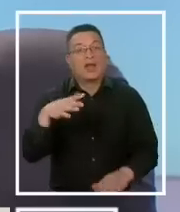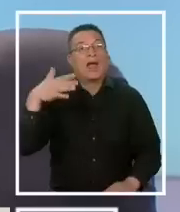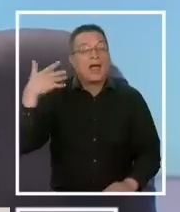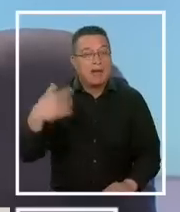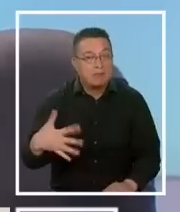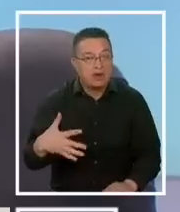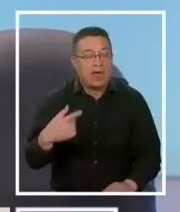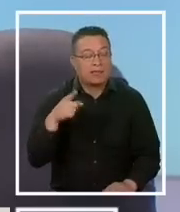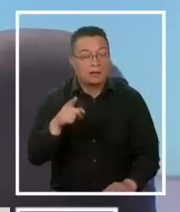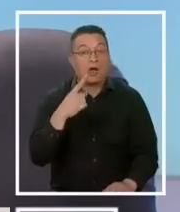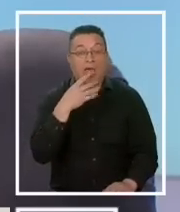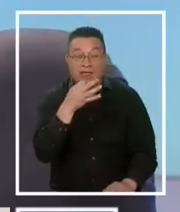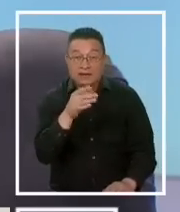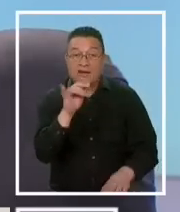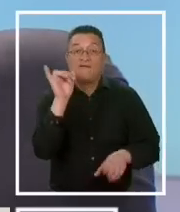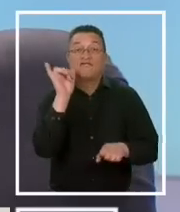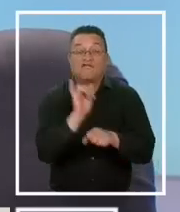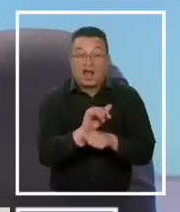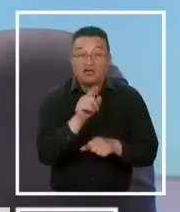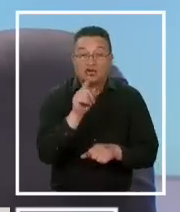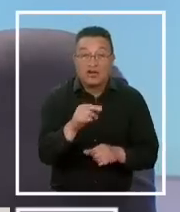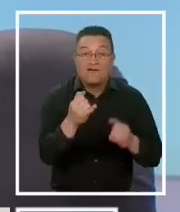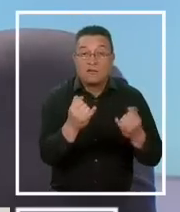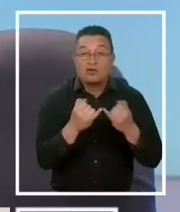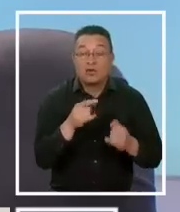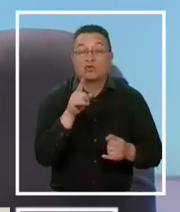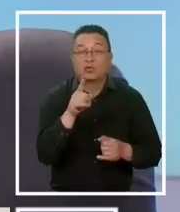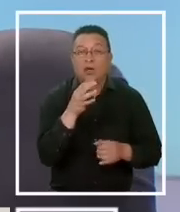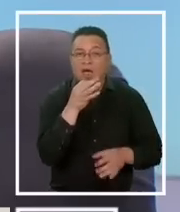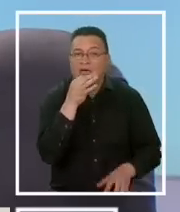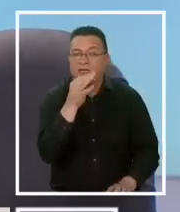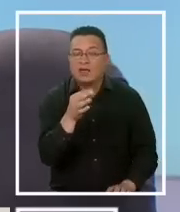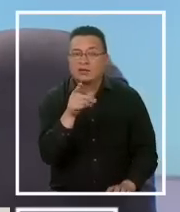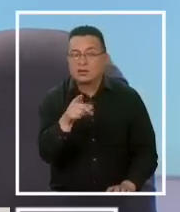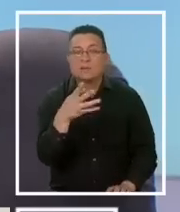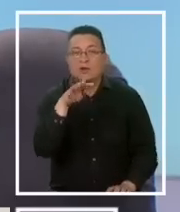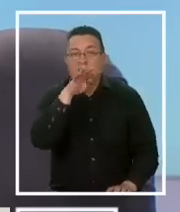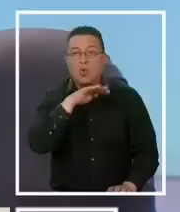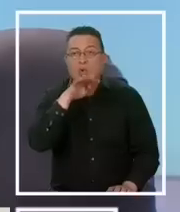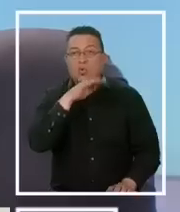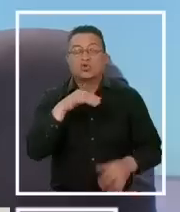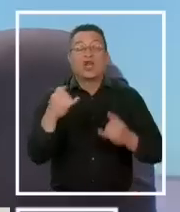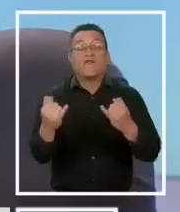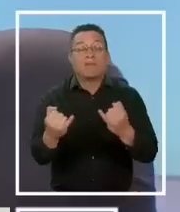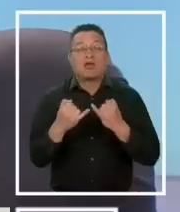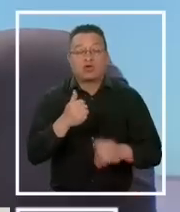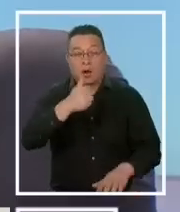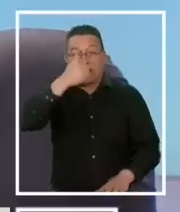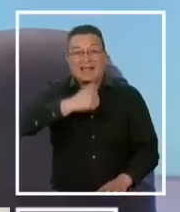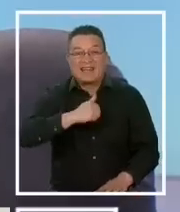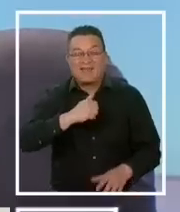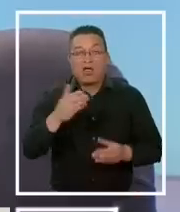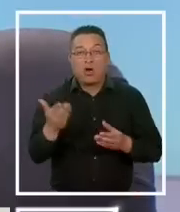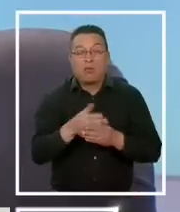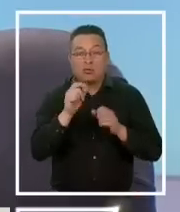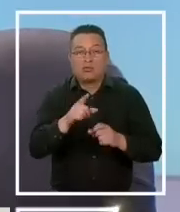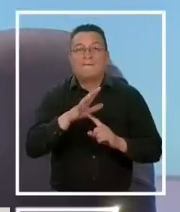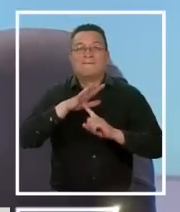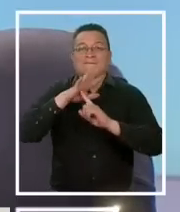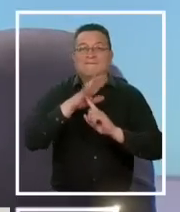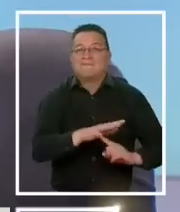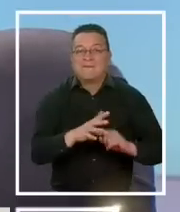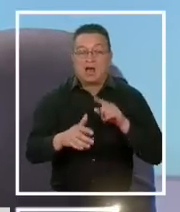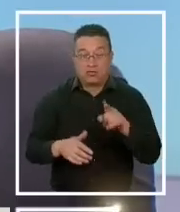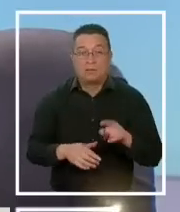Obviamente que además sea falsa como dice usted eh lo que usted está sugerente es que se usó información reservada para poder perjudicarlo